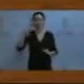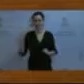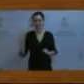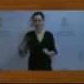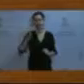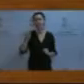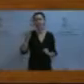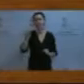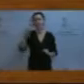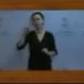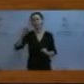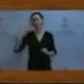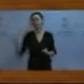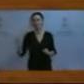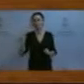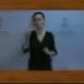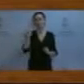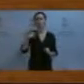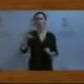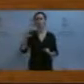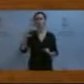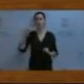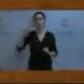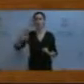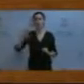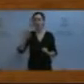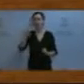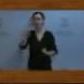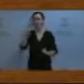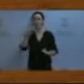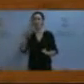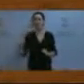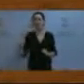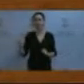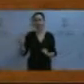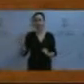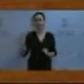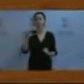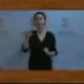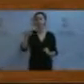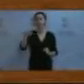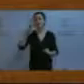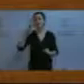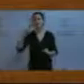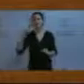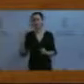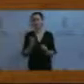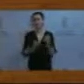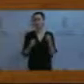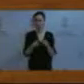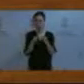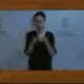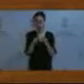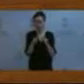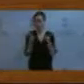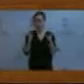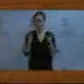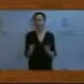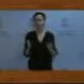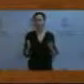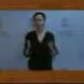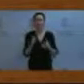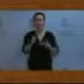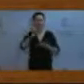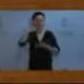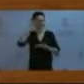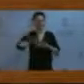FUCOMI, la Fundación para el Fomento de la Economía Social, SEDES, el SEDIDA. De todos, en mayor o menor medida, hay esta circunstancia